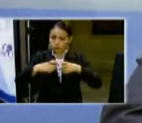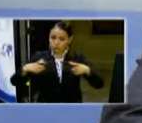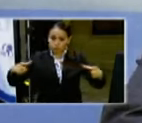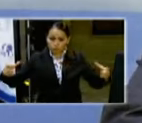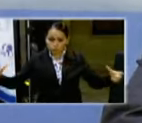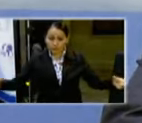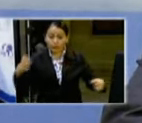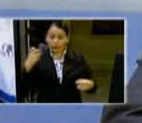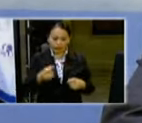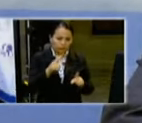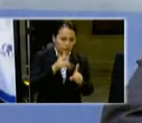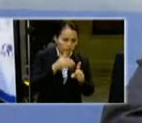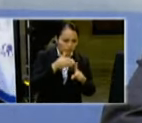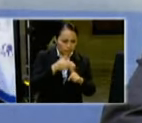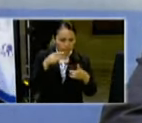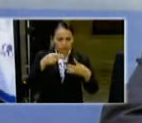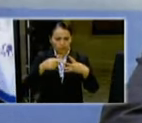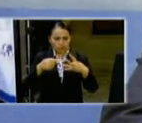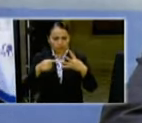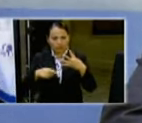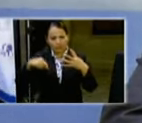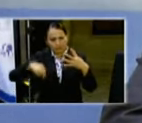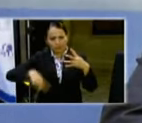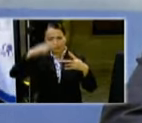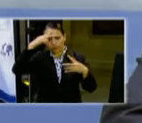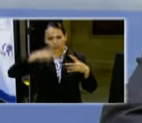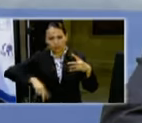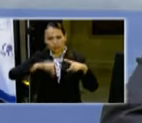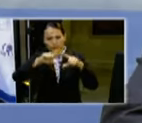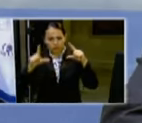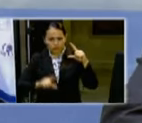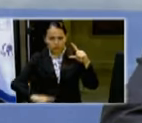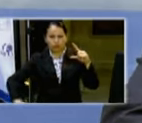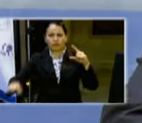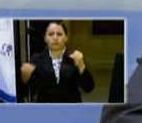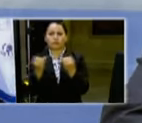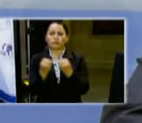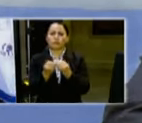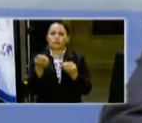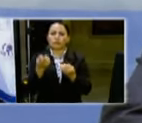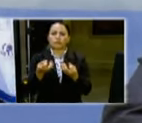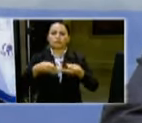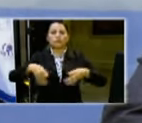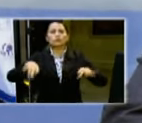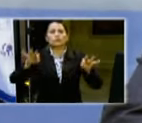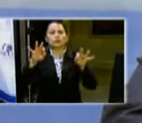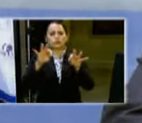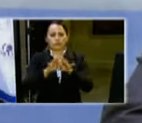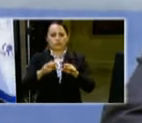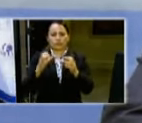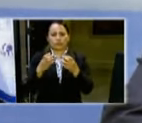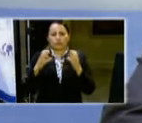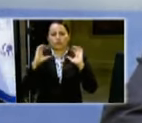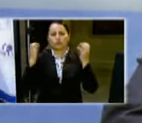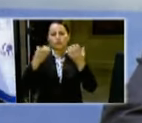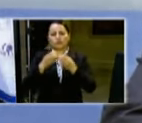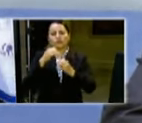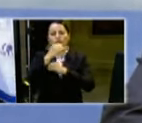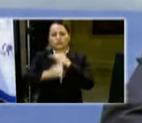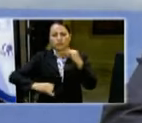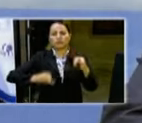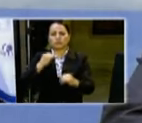Todas estas señales que emite el Estado mexicano generan una percepción importante hacia la comunidad internacional que nos